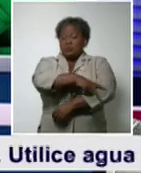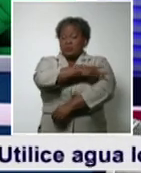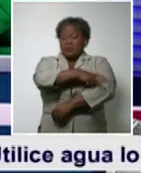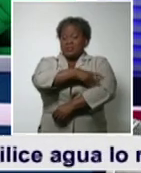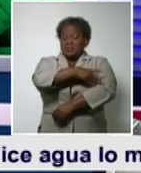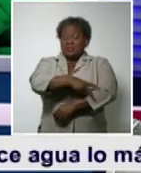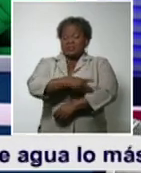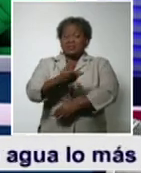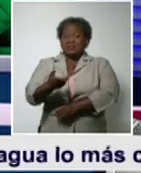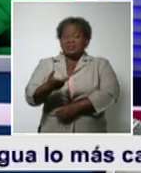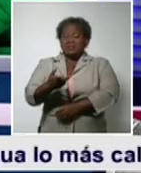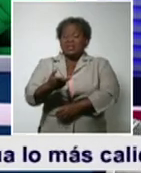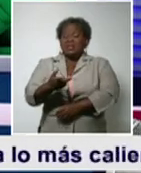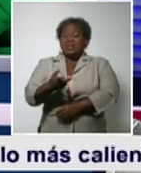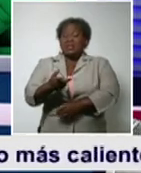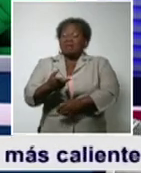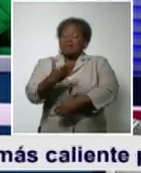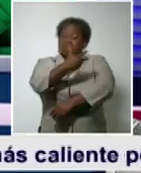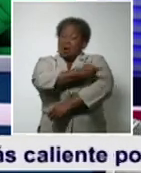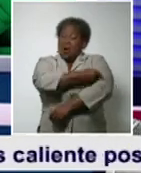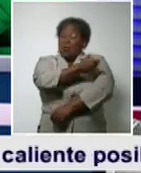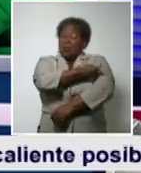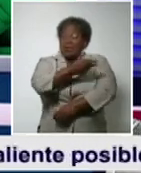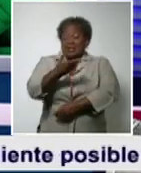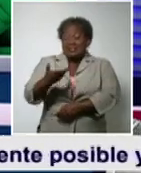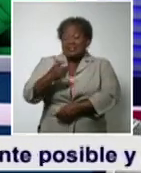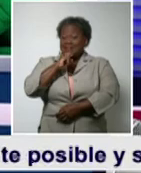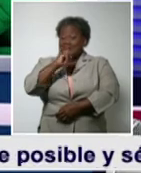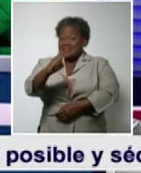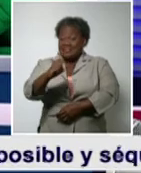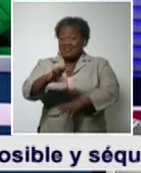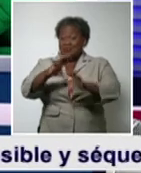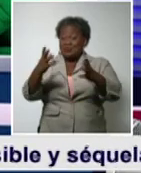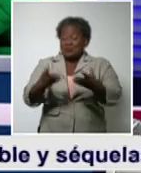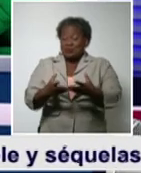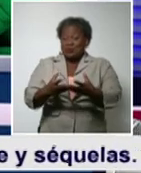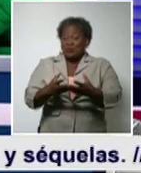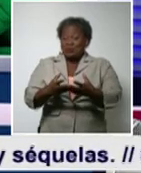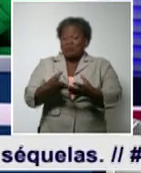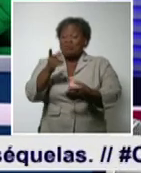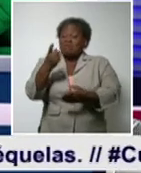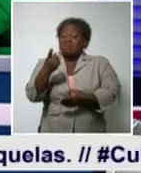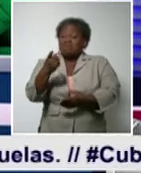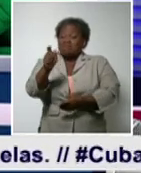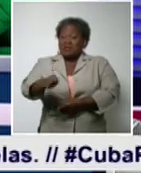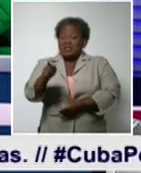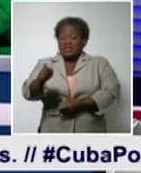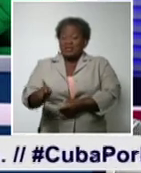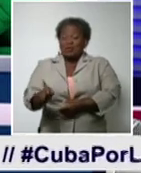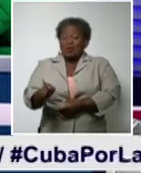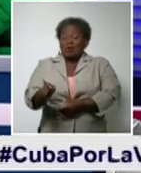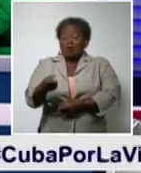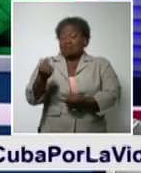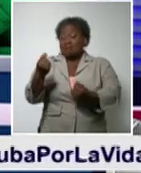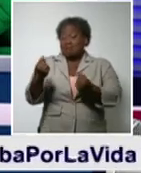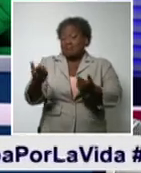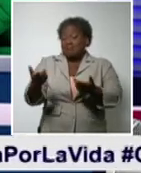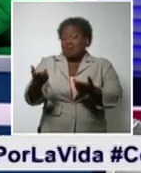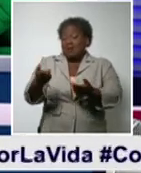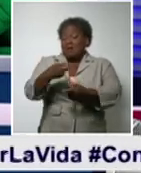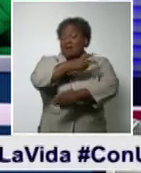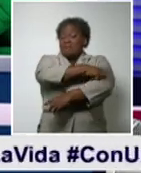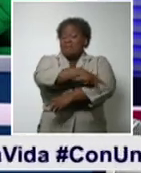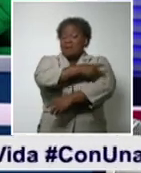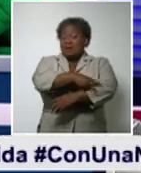el tema de la vacuna, el acceso no igualitario, Sí. La adquisición fundamentalmente por países